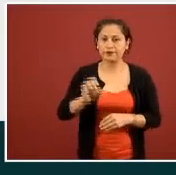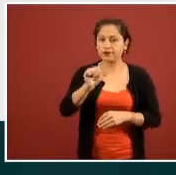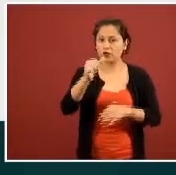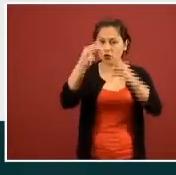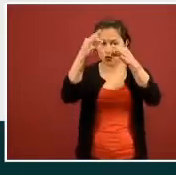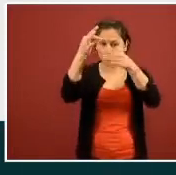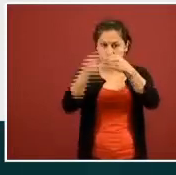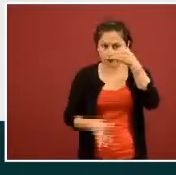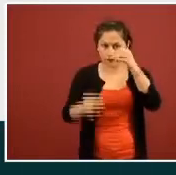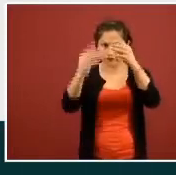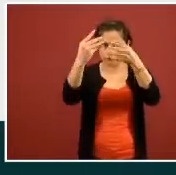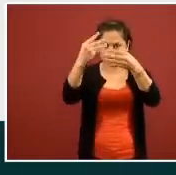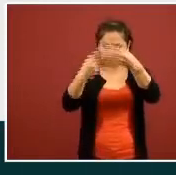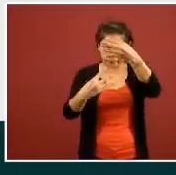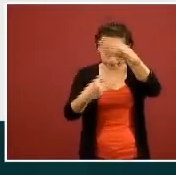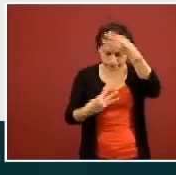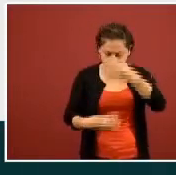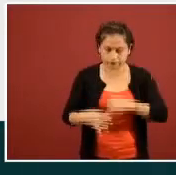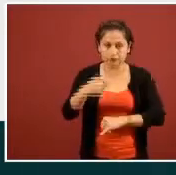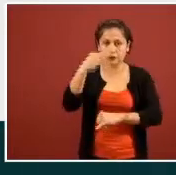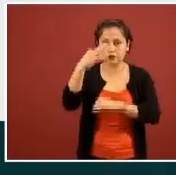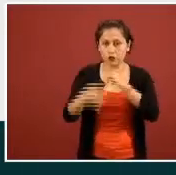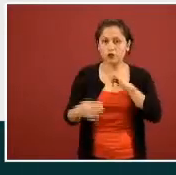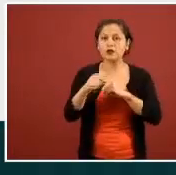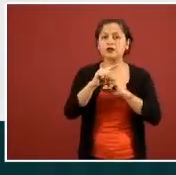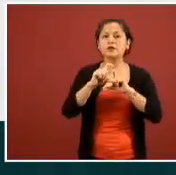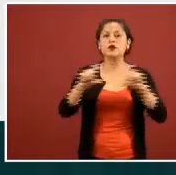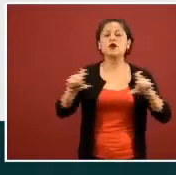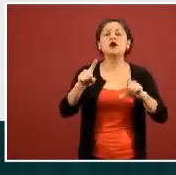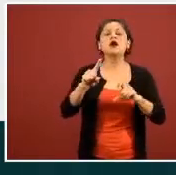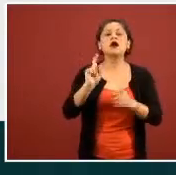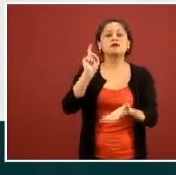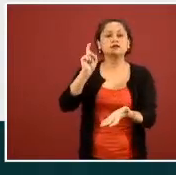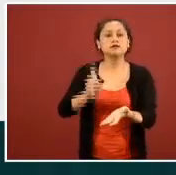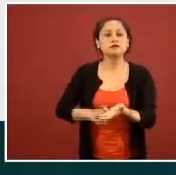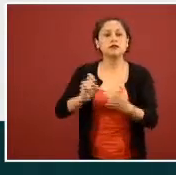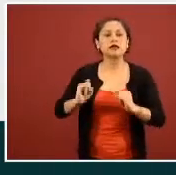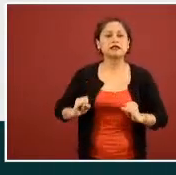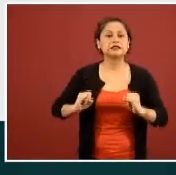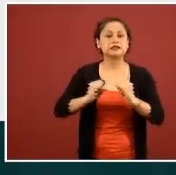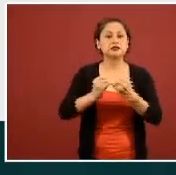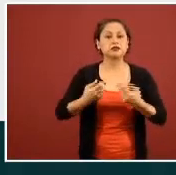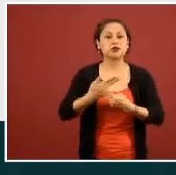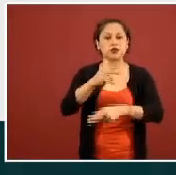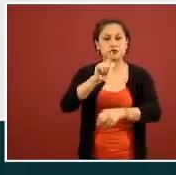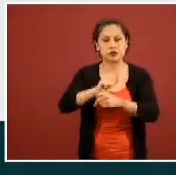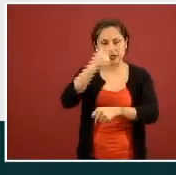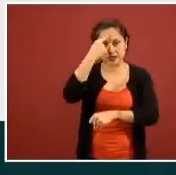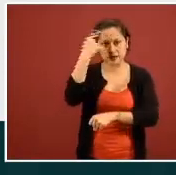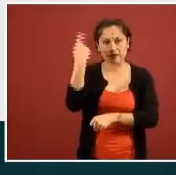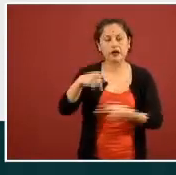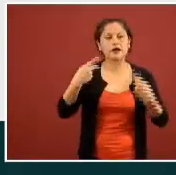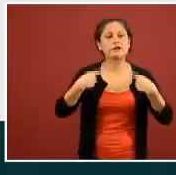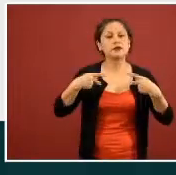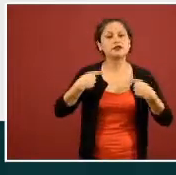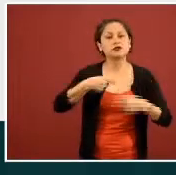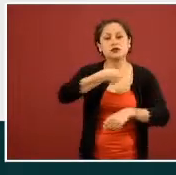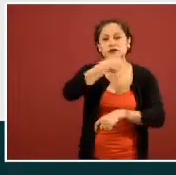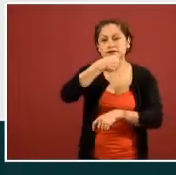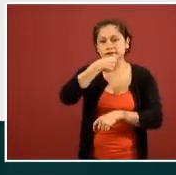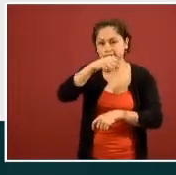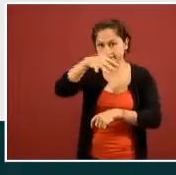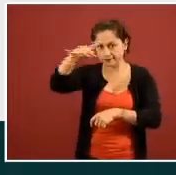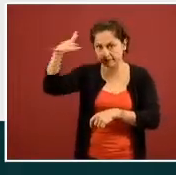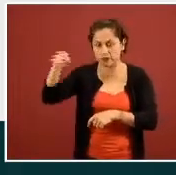una página del Instituto Nacional de Geriatría, en donde hay todavía más información en infografías, en folletos,